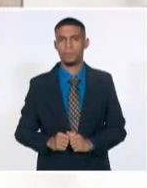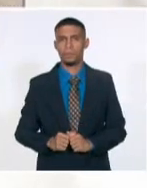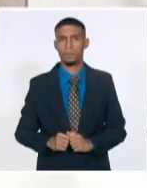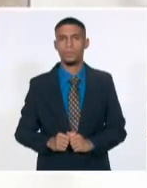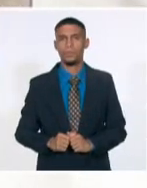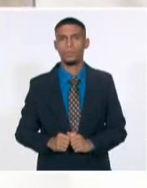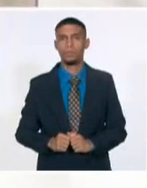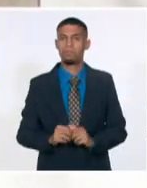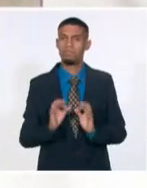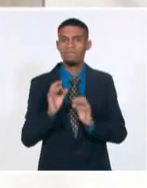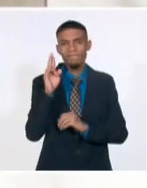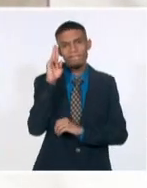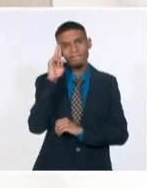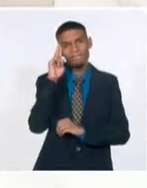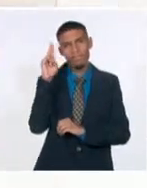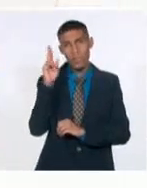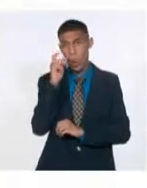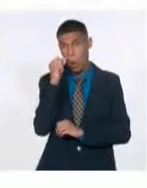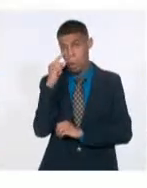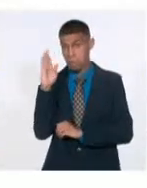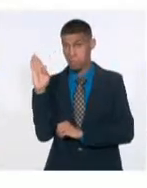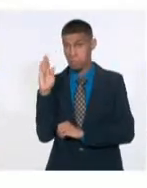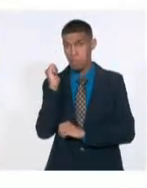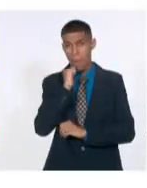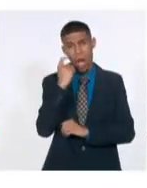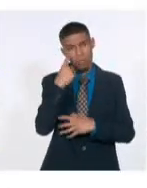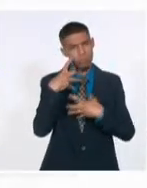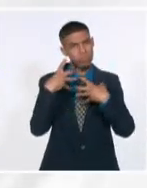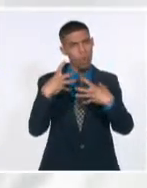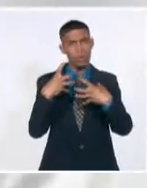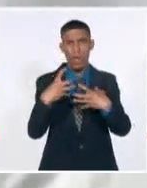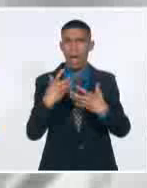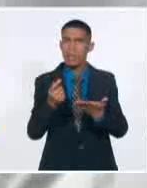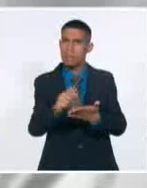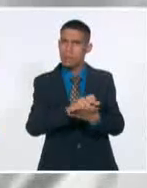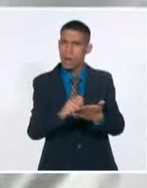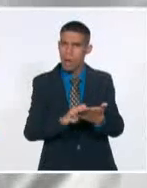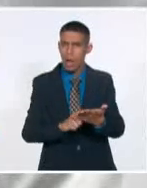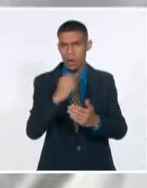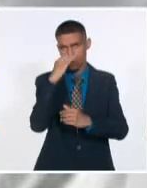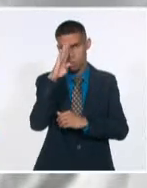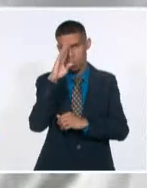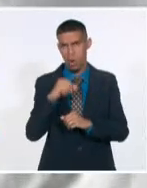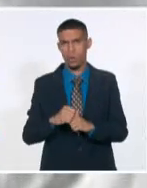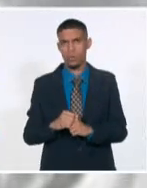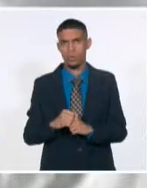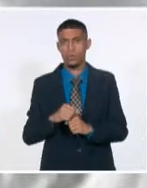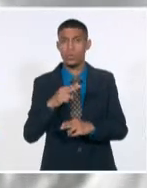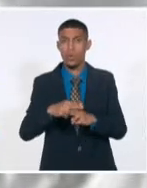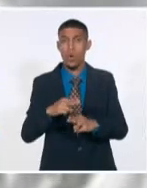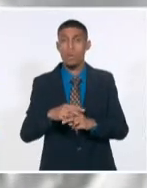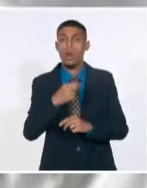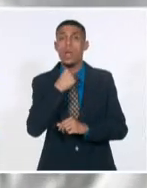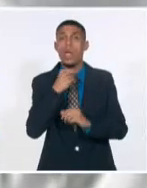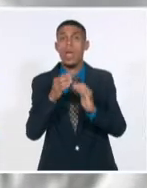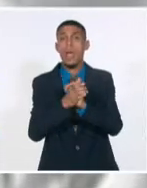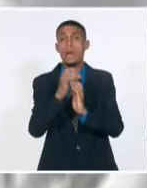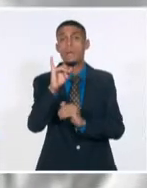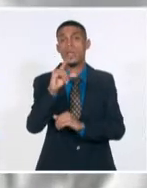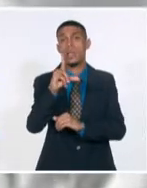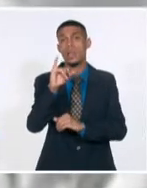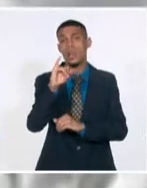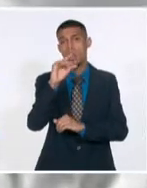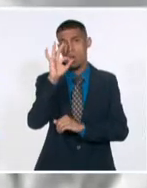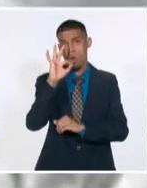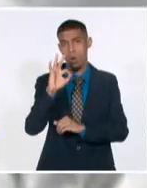Como tributo a uno de los más grandes poetas y ensayistas cubanos, Emilio Bayagas, nacido el 7 de noviembre